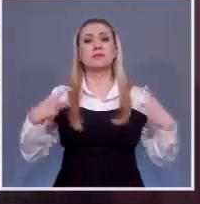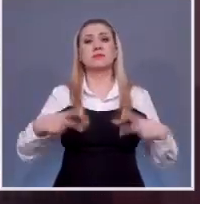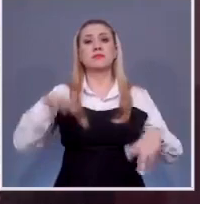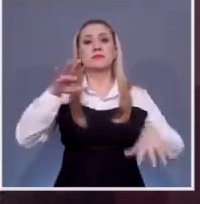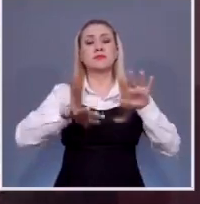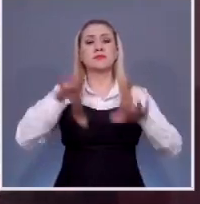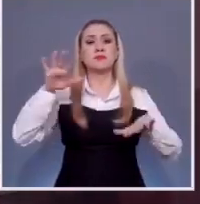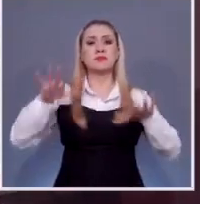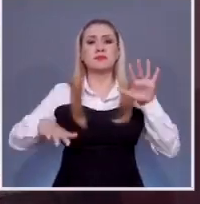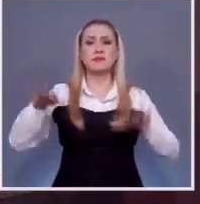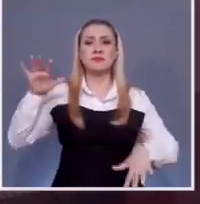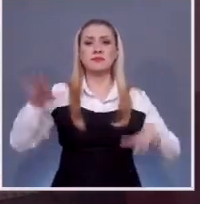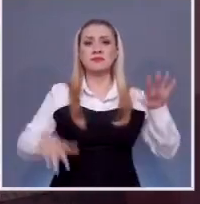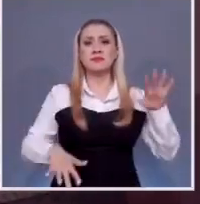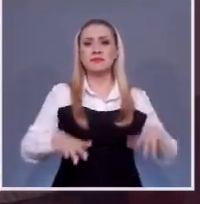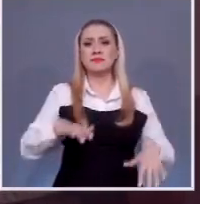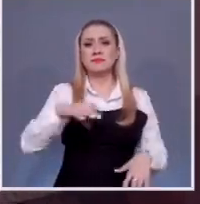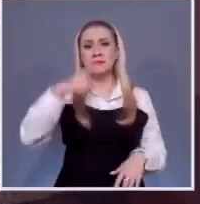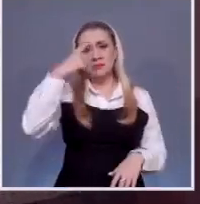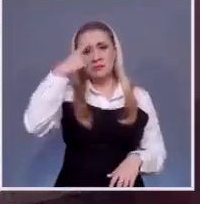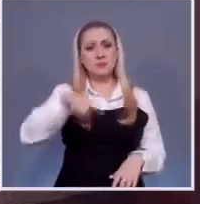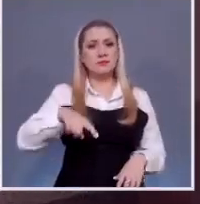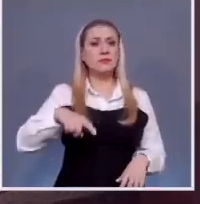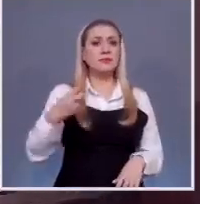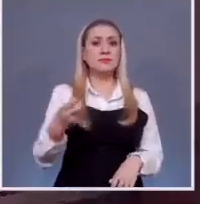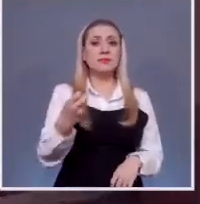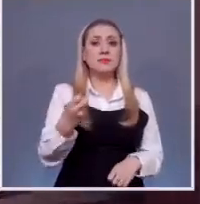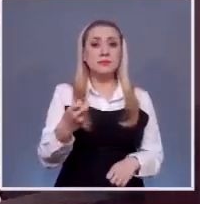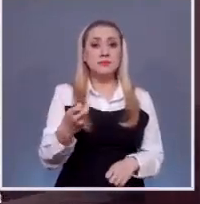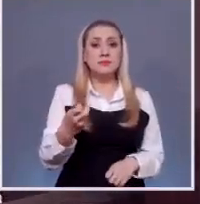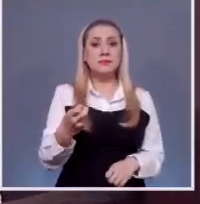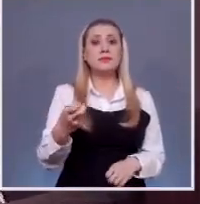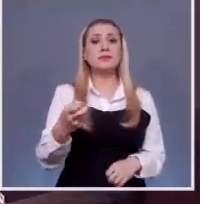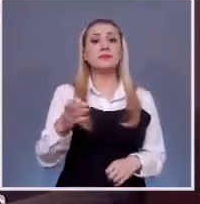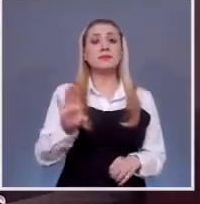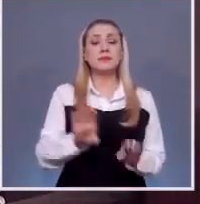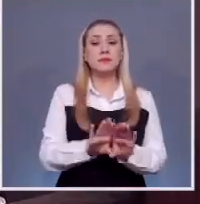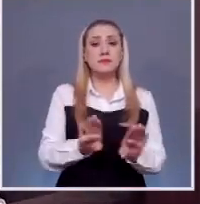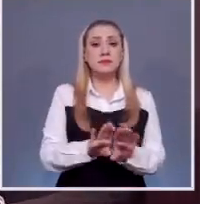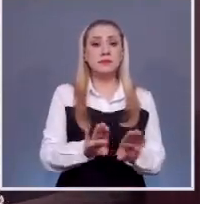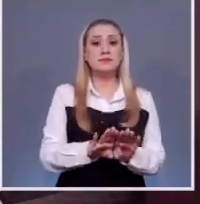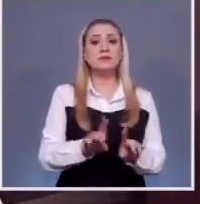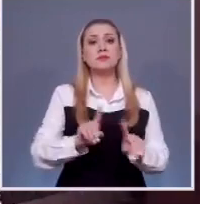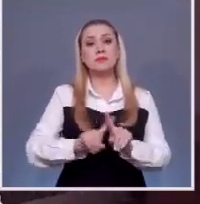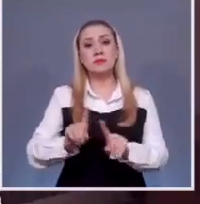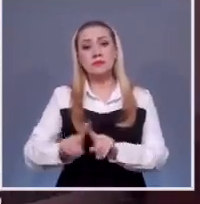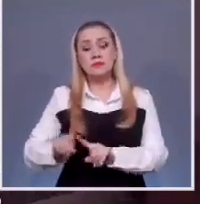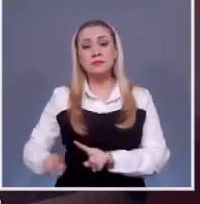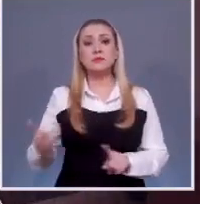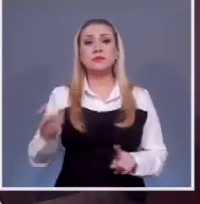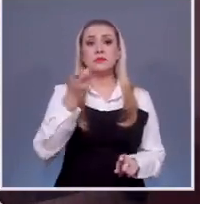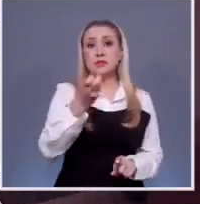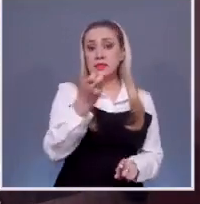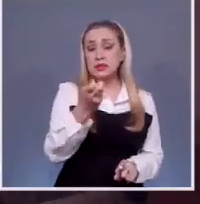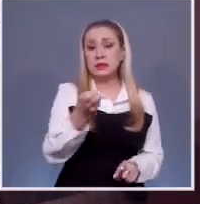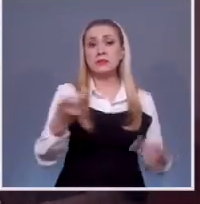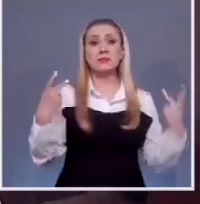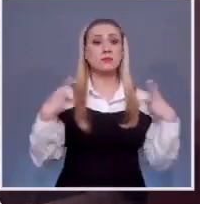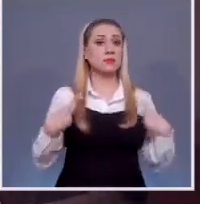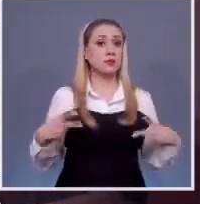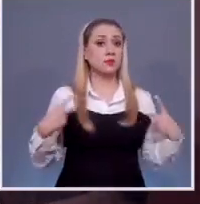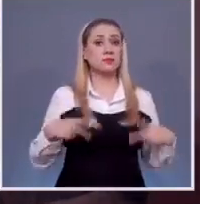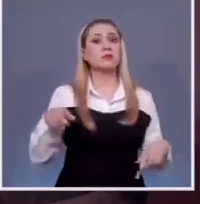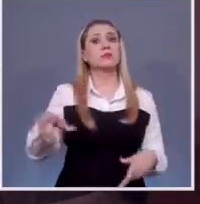personal clínico dice, mi paciente, mi embarazada, no es de él, es una persona que tiene derechos,